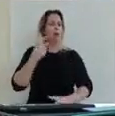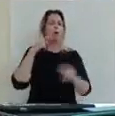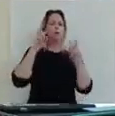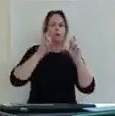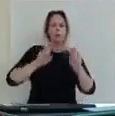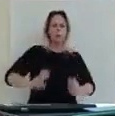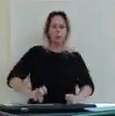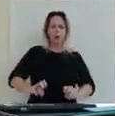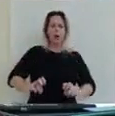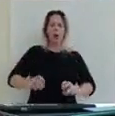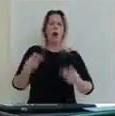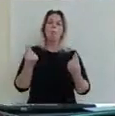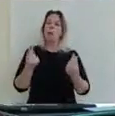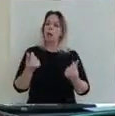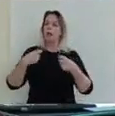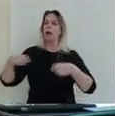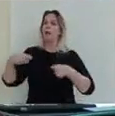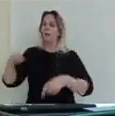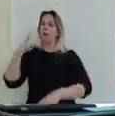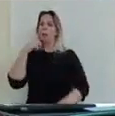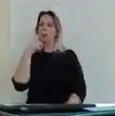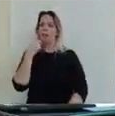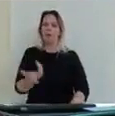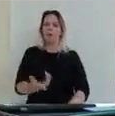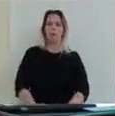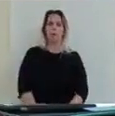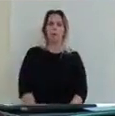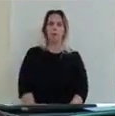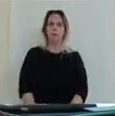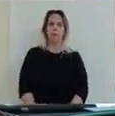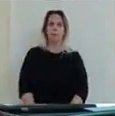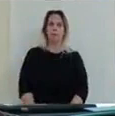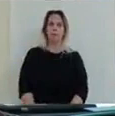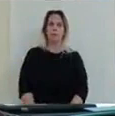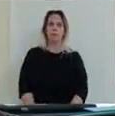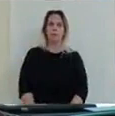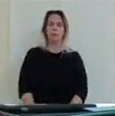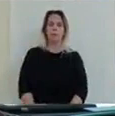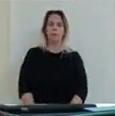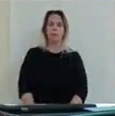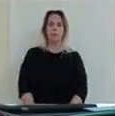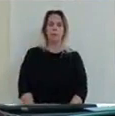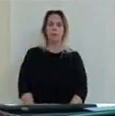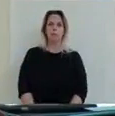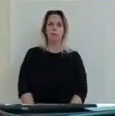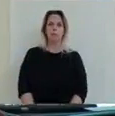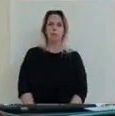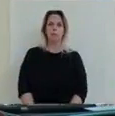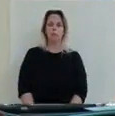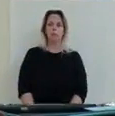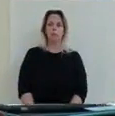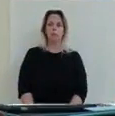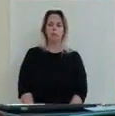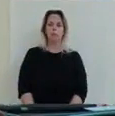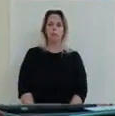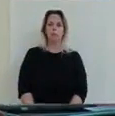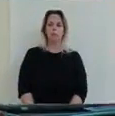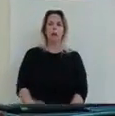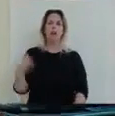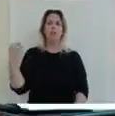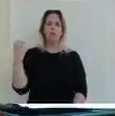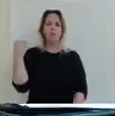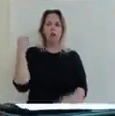una planificación, justamente, vuelvo a insistir como tantas veces en este recinto, la importancia del control